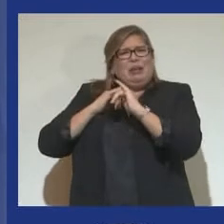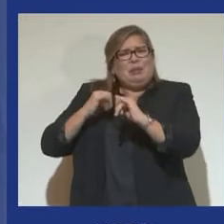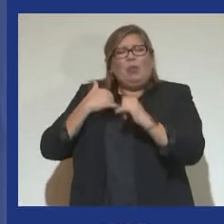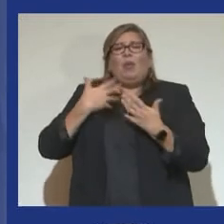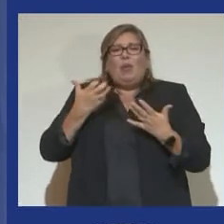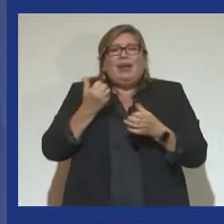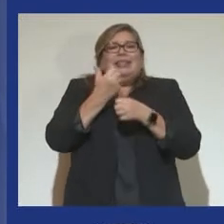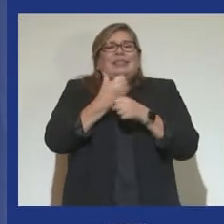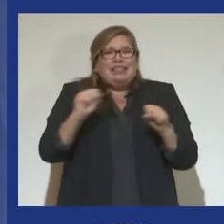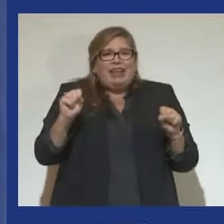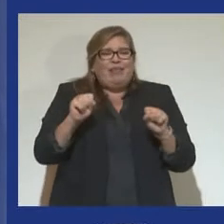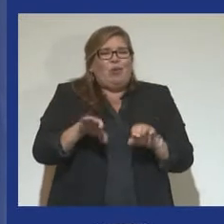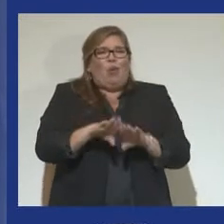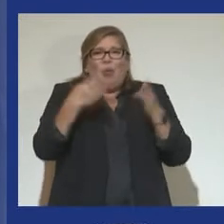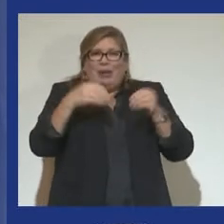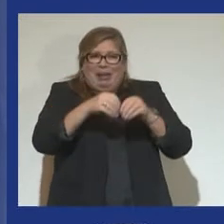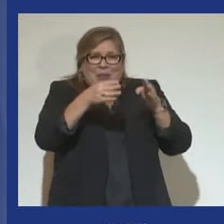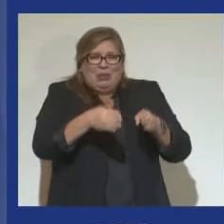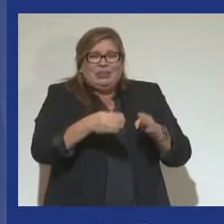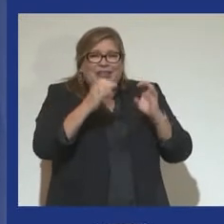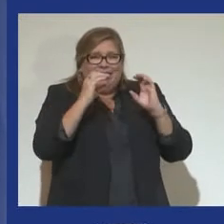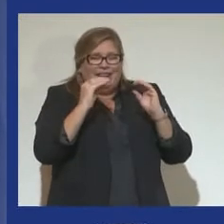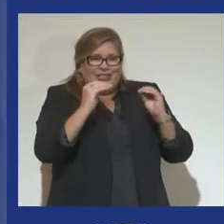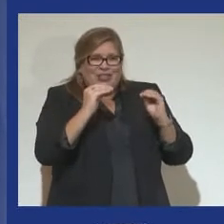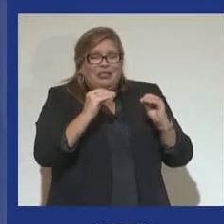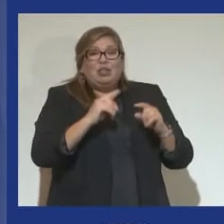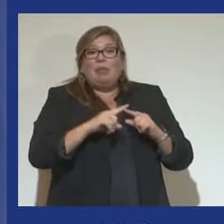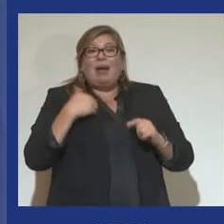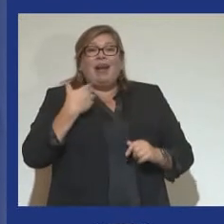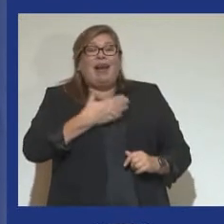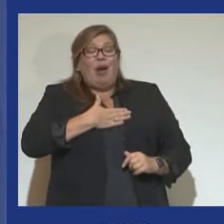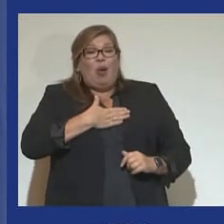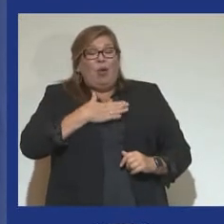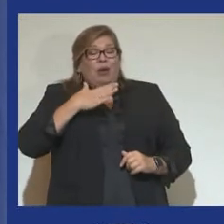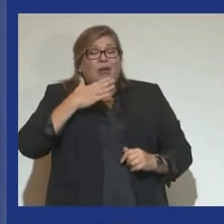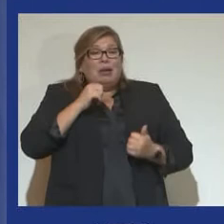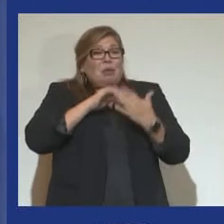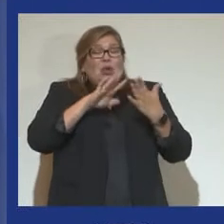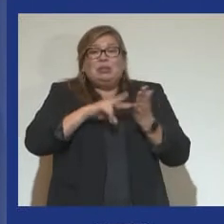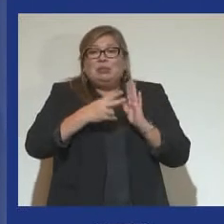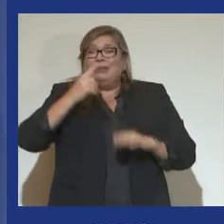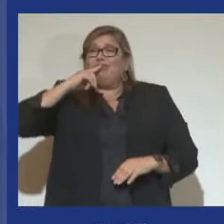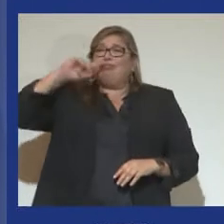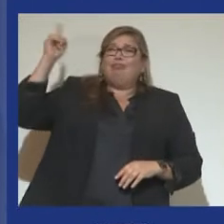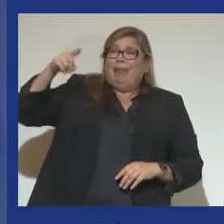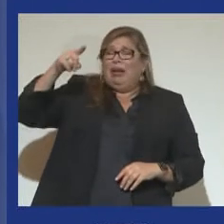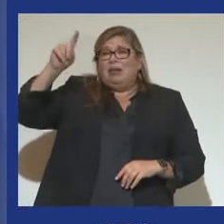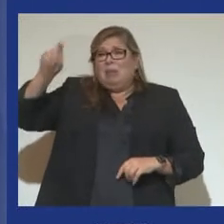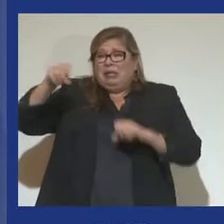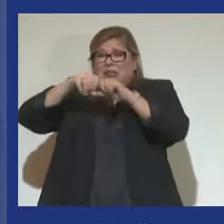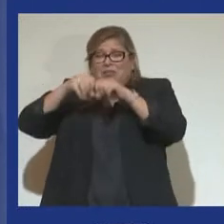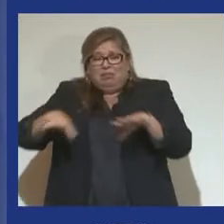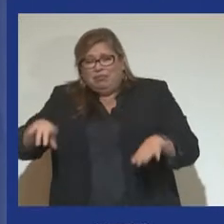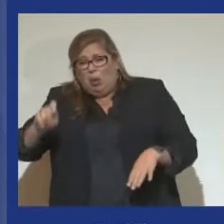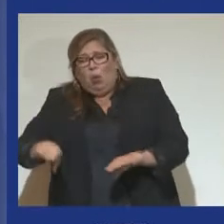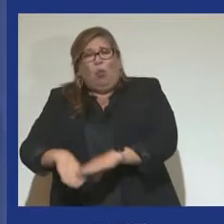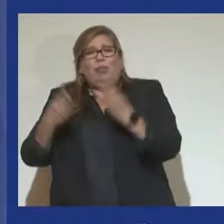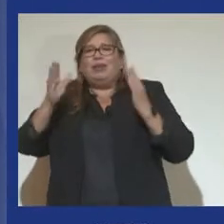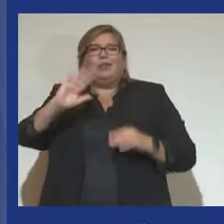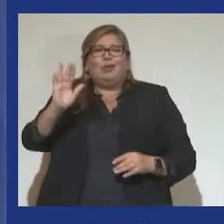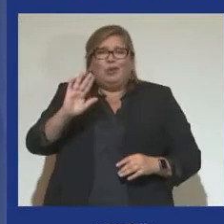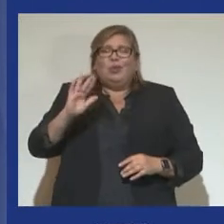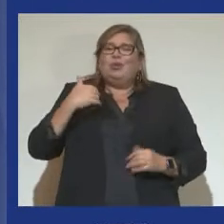segura la educación presencial pero nuestro acercamiento no es hacerlo de manera